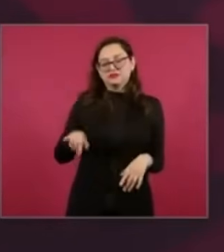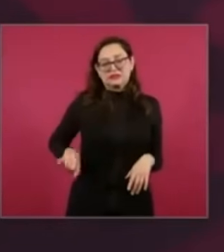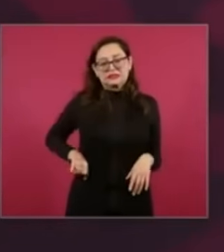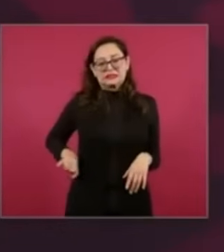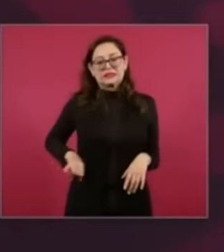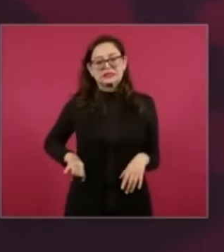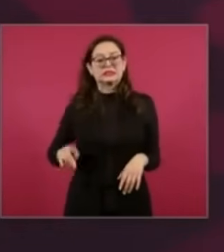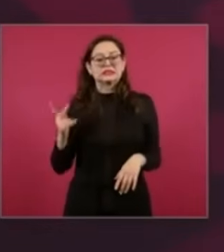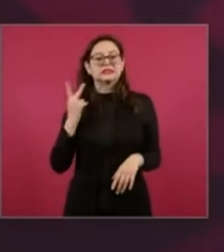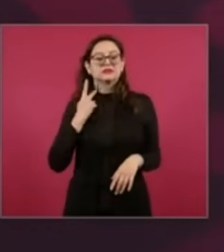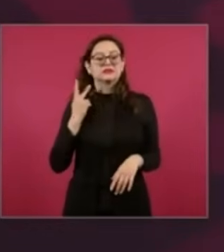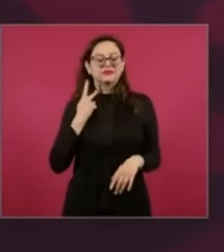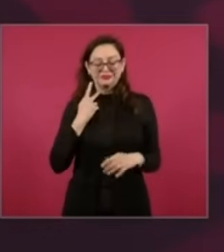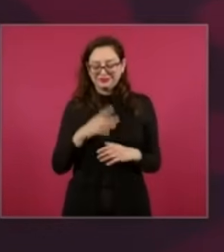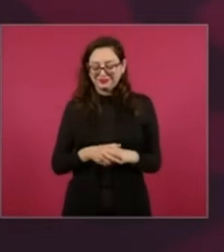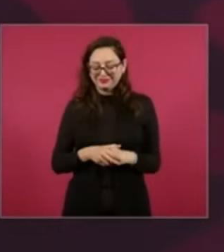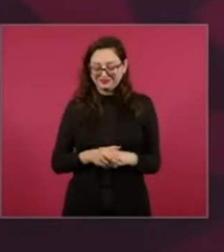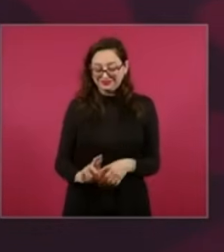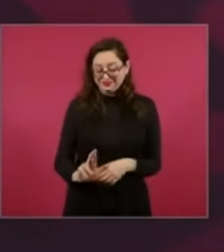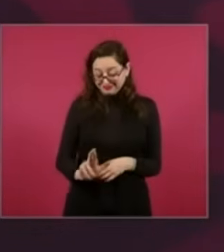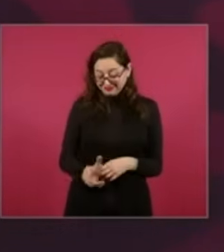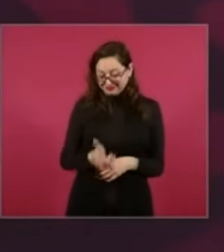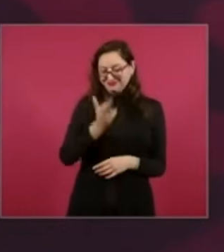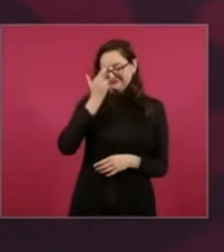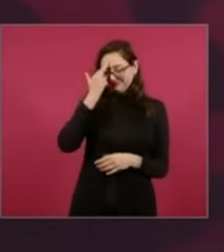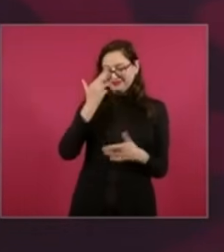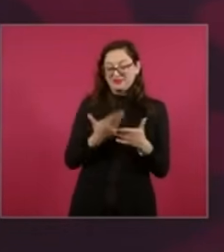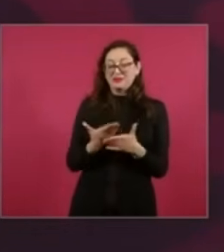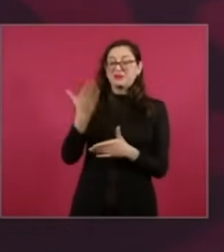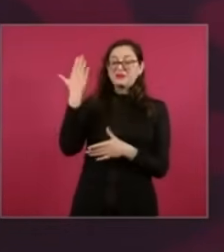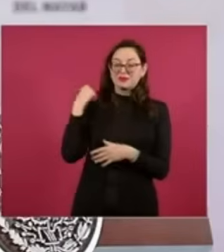llegó a un circo a Tabasco,